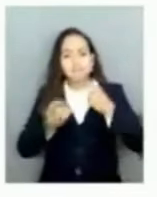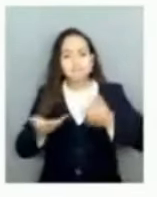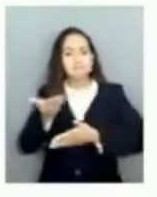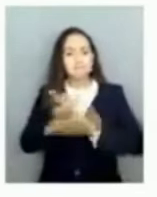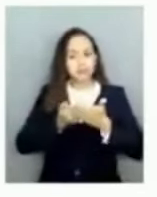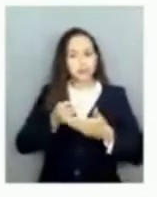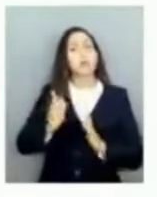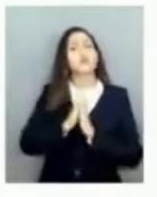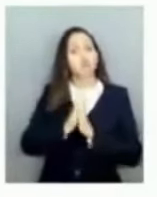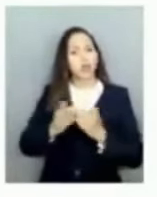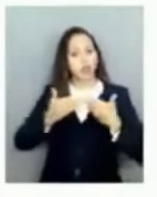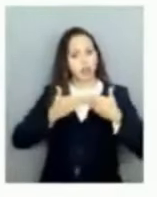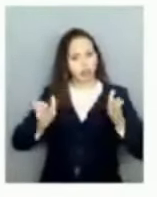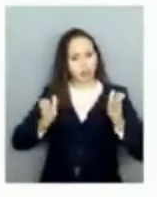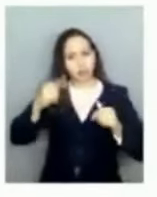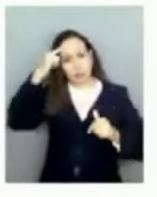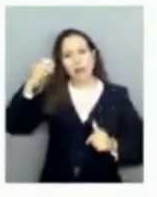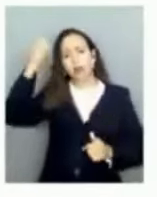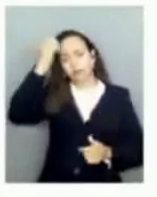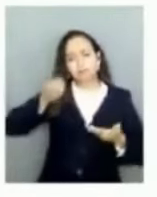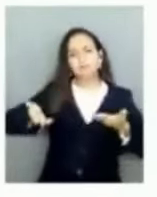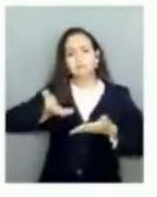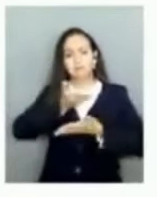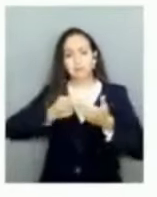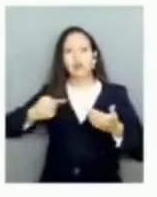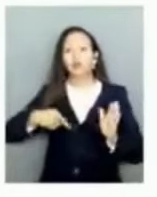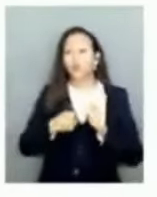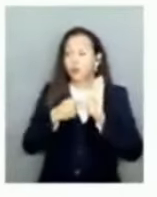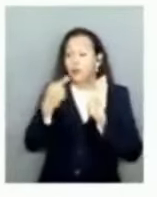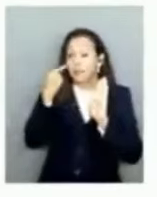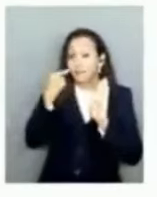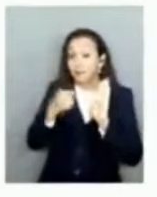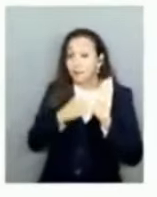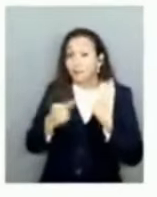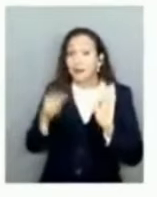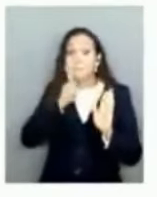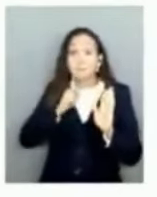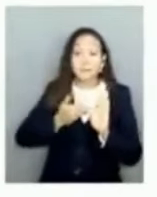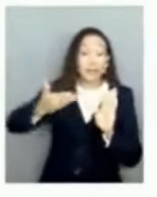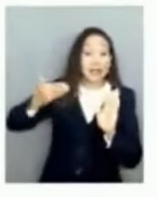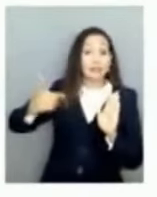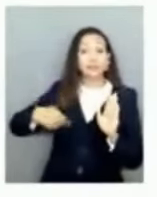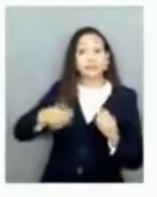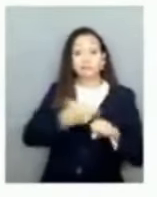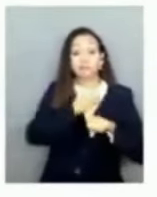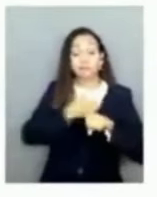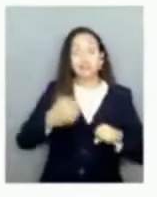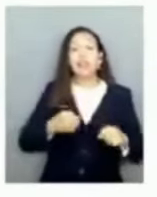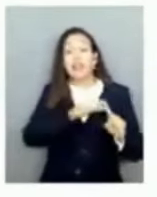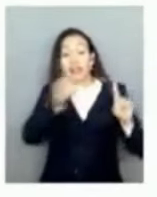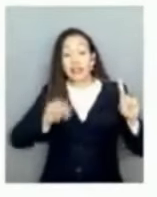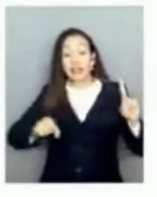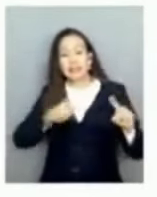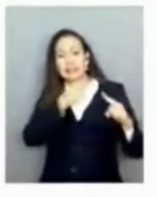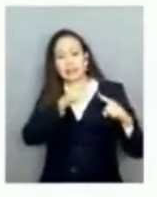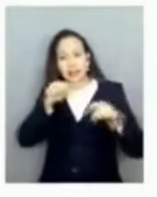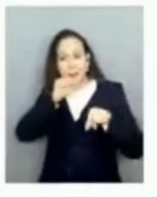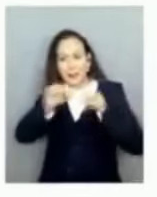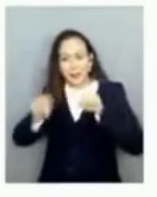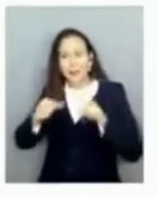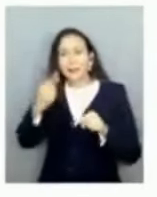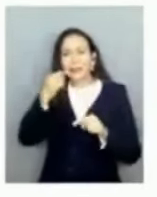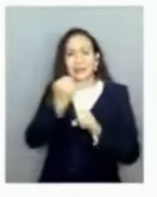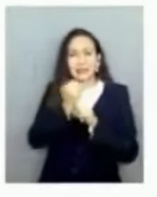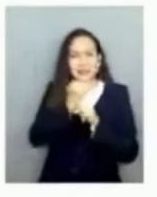la puerta para que podamos compartirles los hallazgos de este encuentro nacional y analizar así Cómo afecta